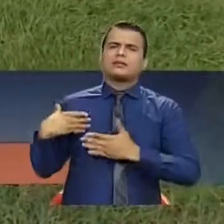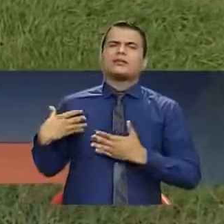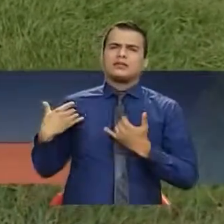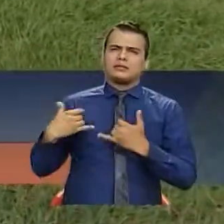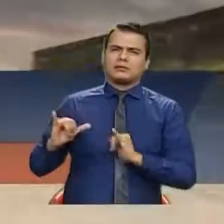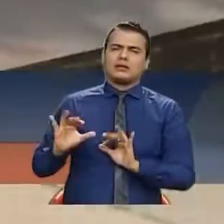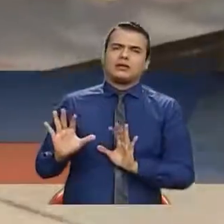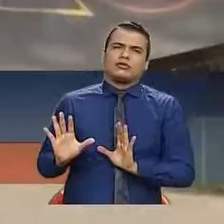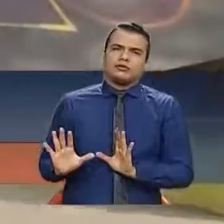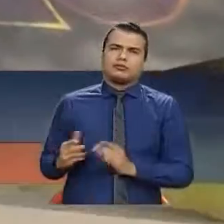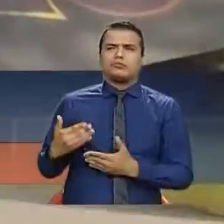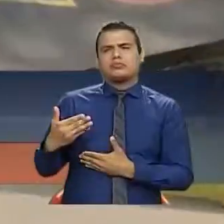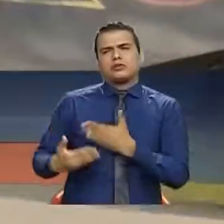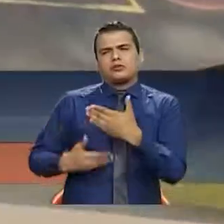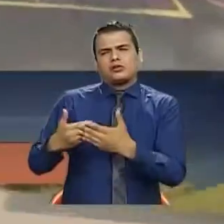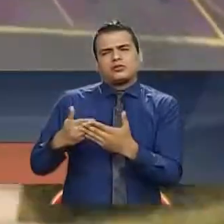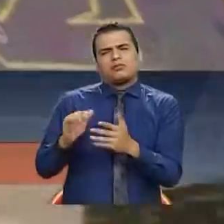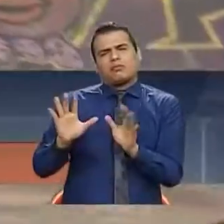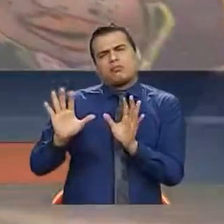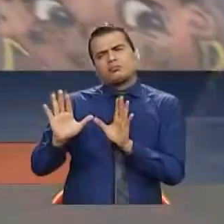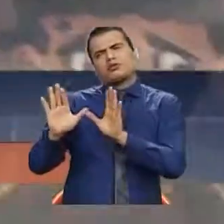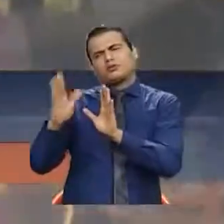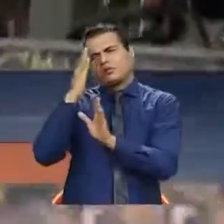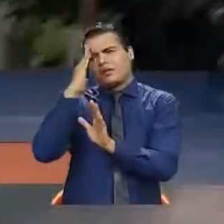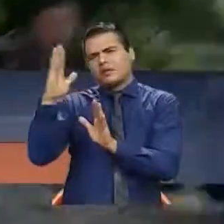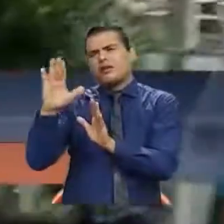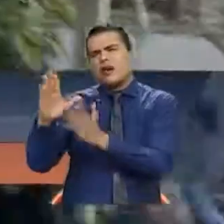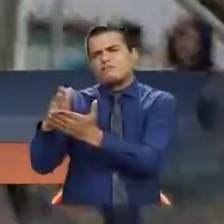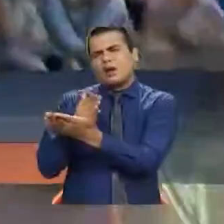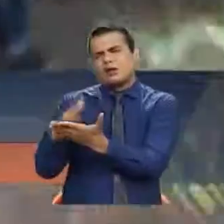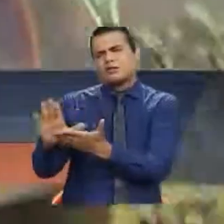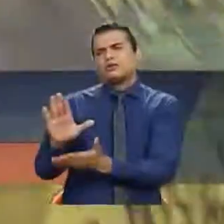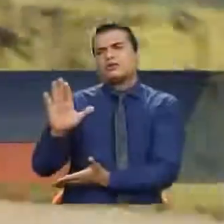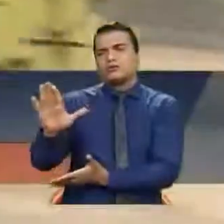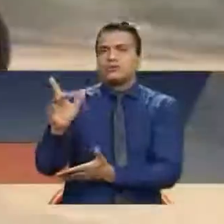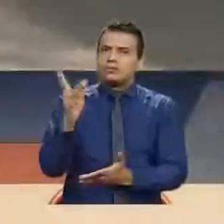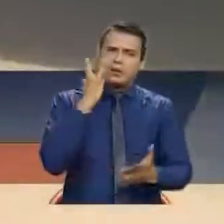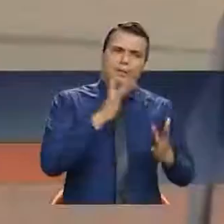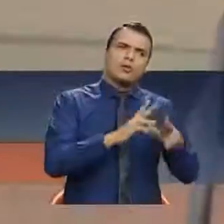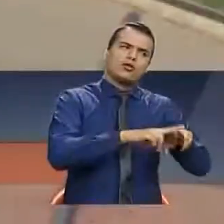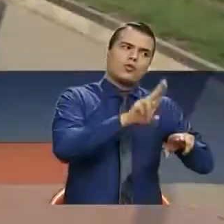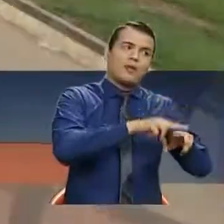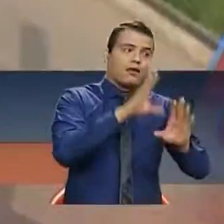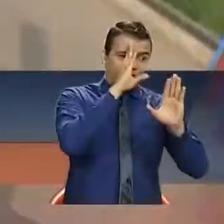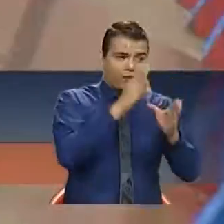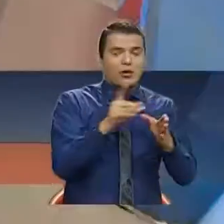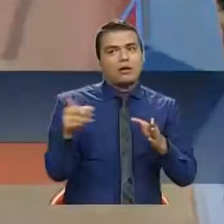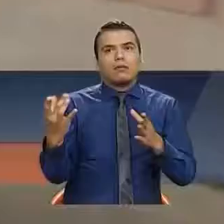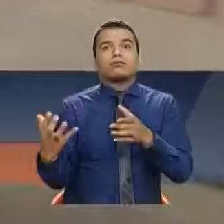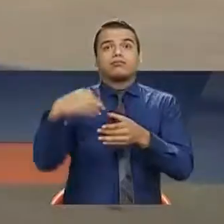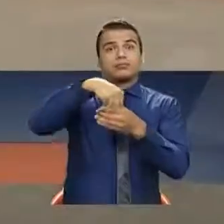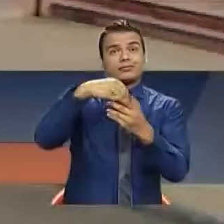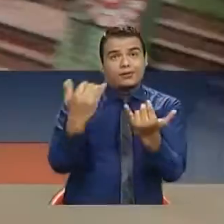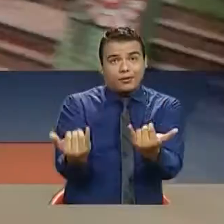estaban muy underground o apartados de lo que es lo convencional.